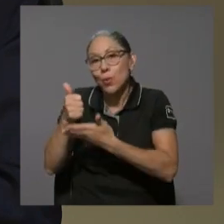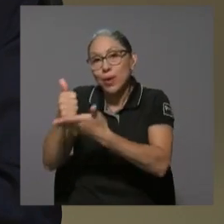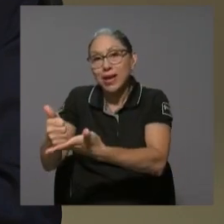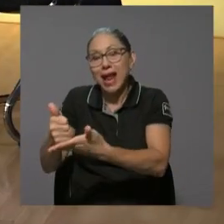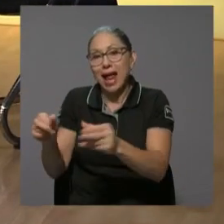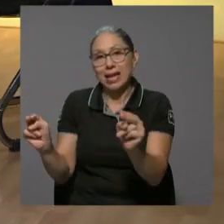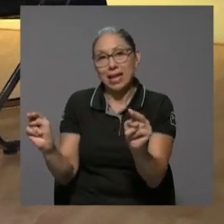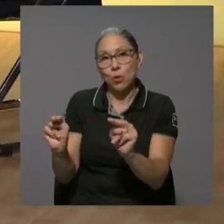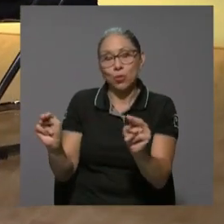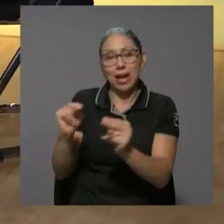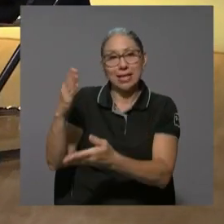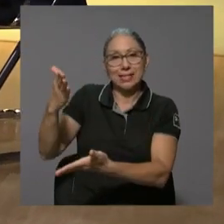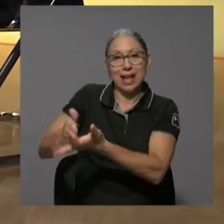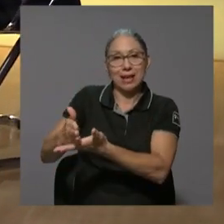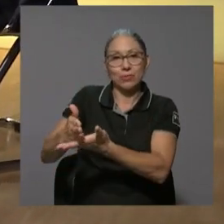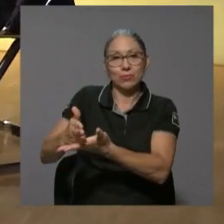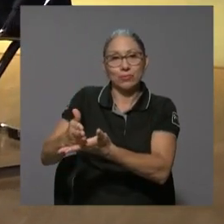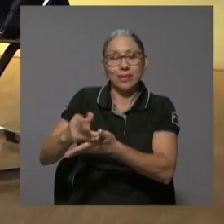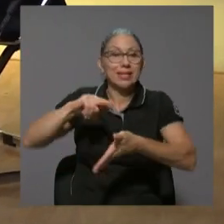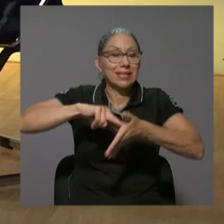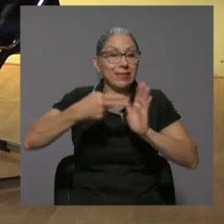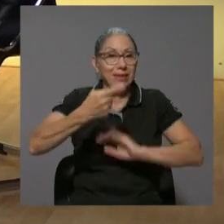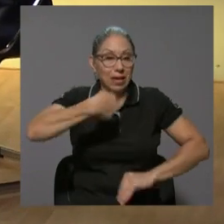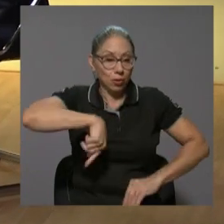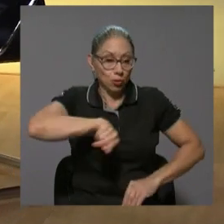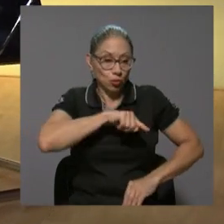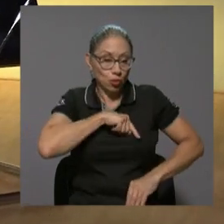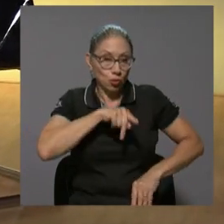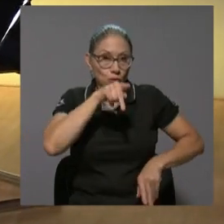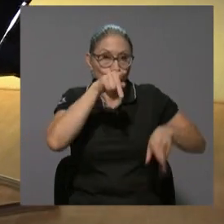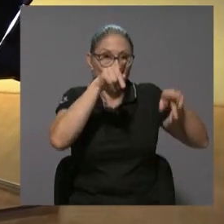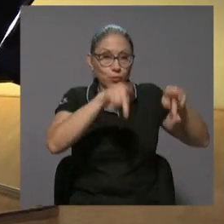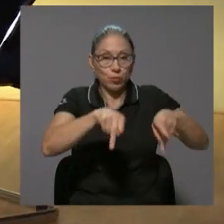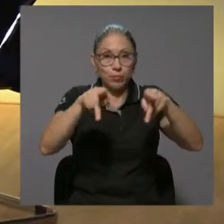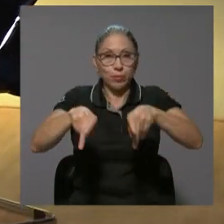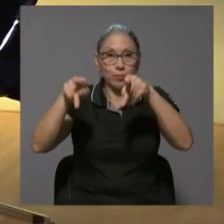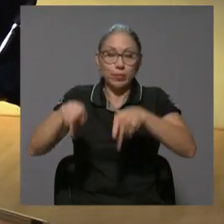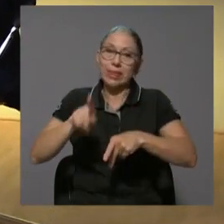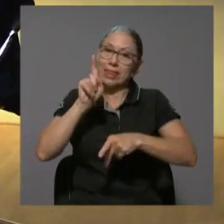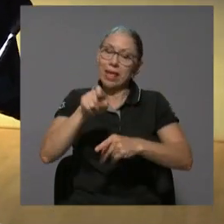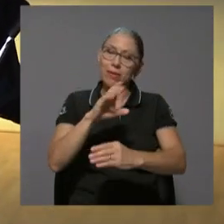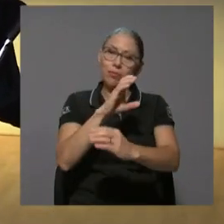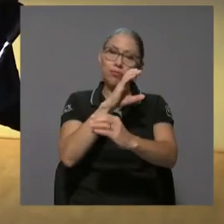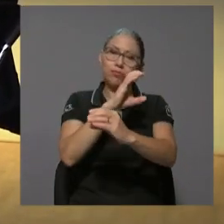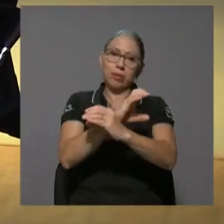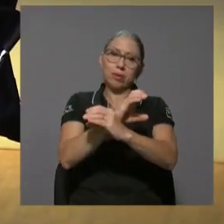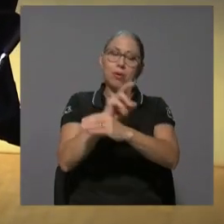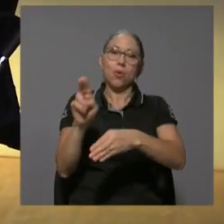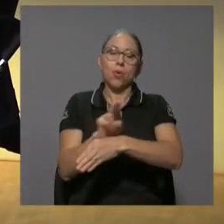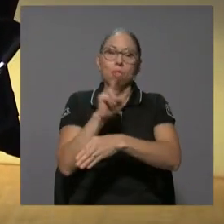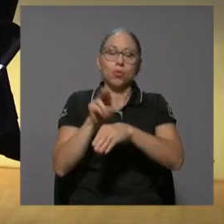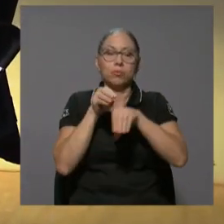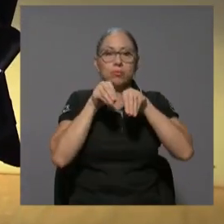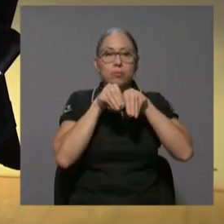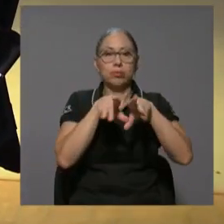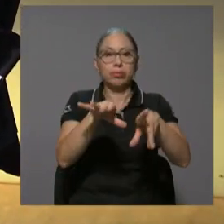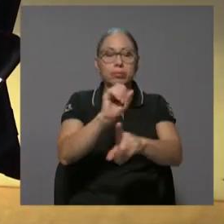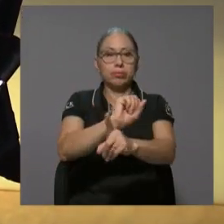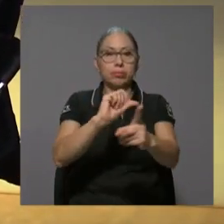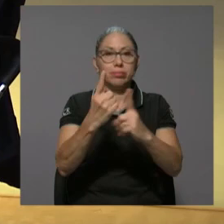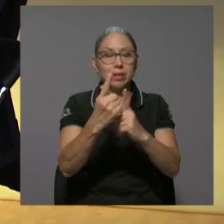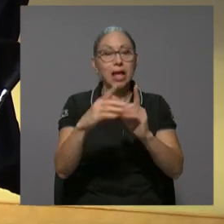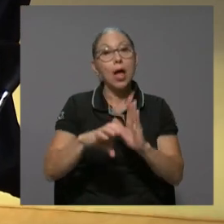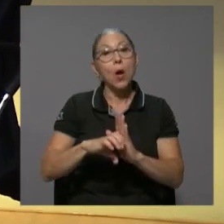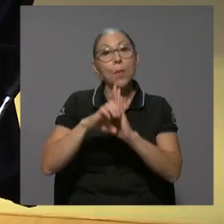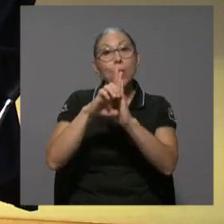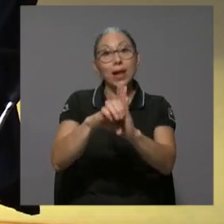debemos ser muy cuidadosos como individuos, por ejemplo, en el uso de las redes sociales, en los mensajes que nos llegan sin una